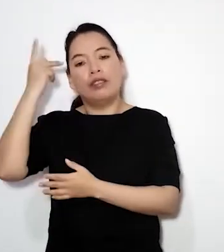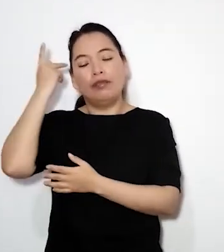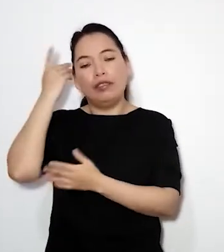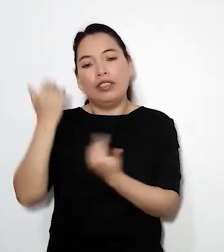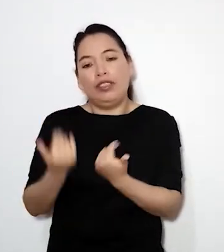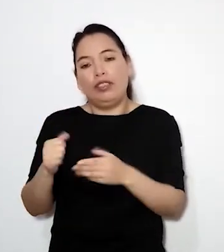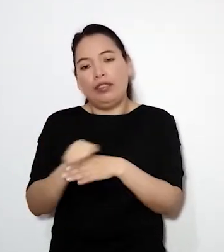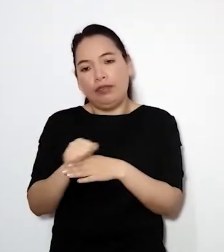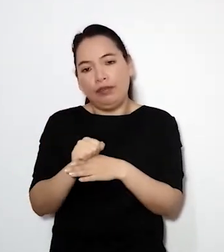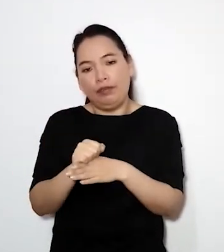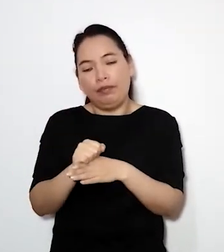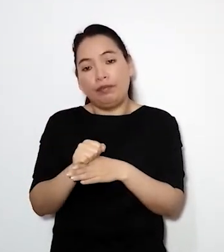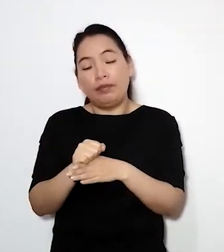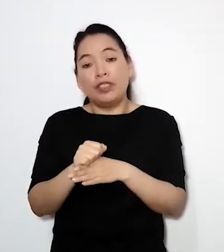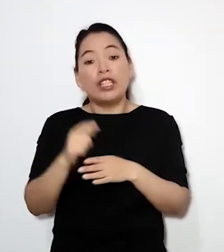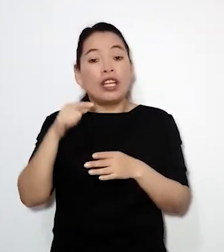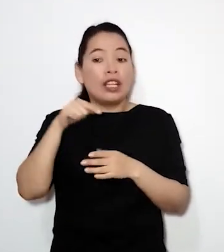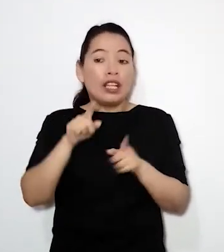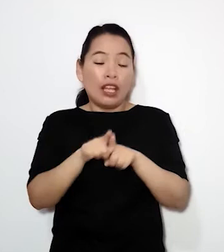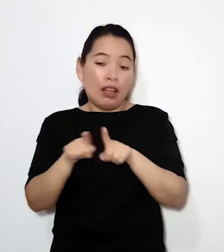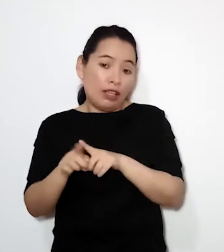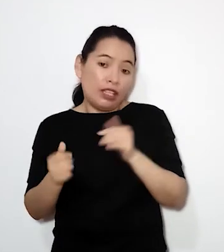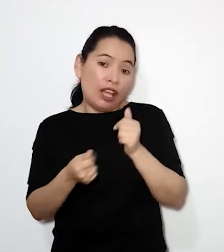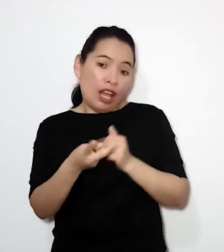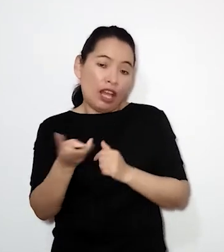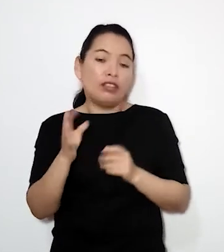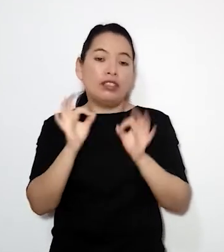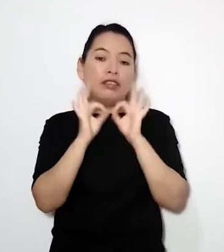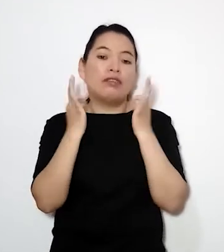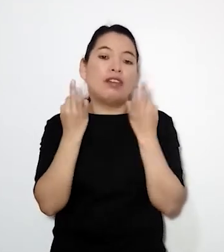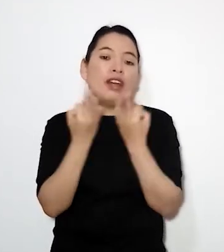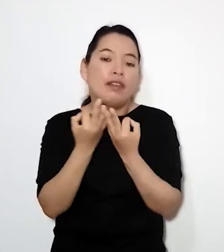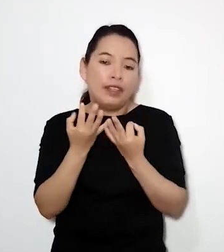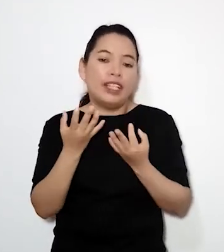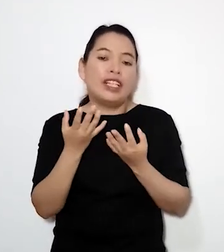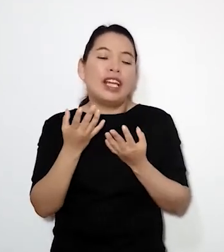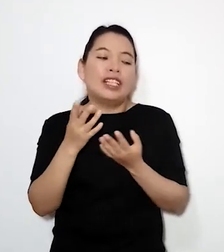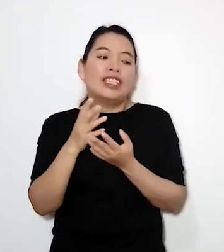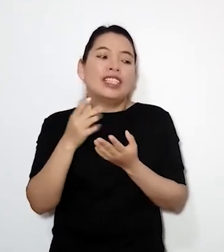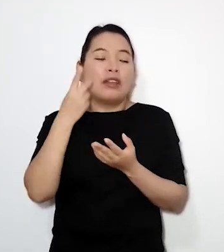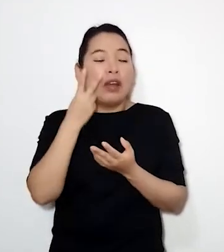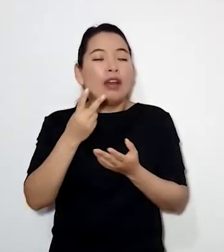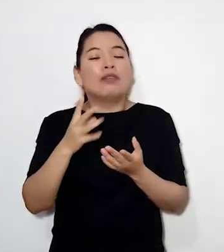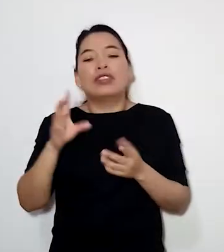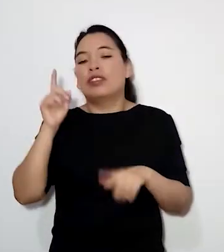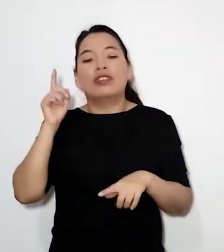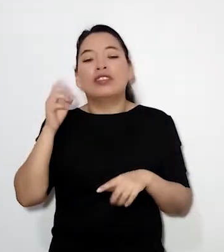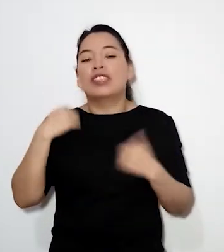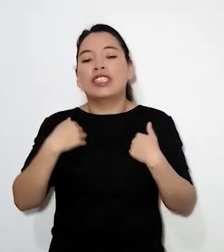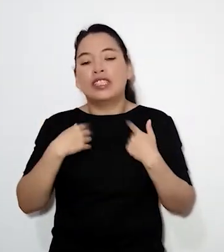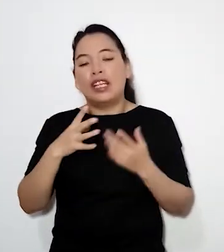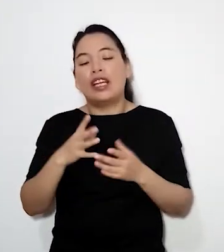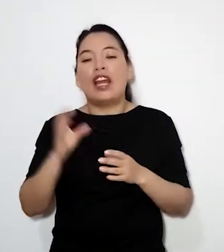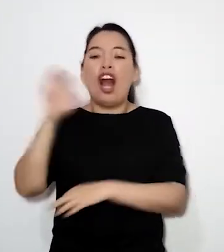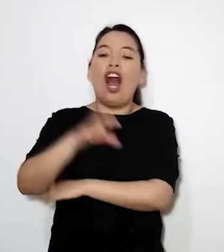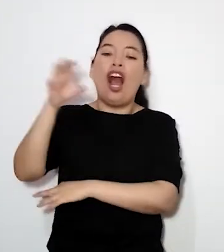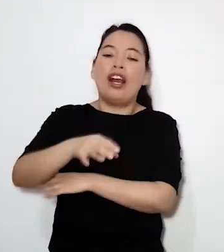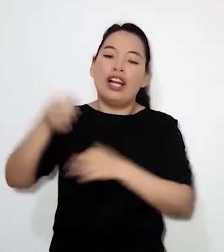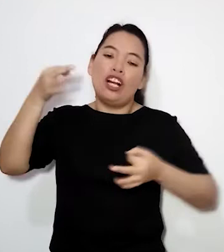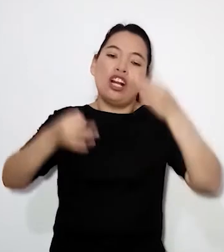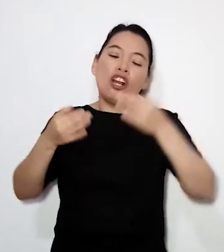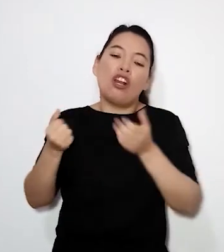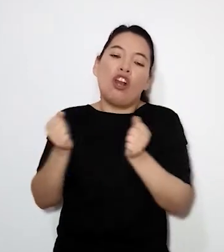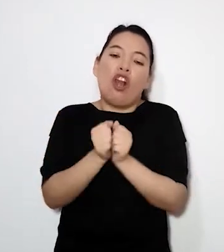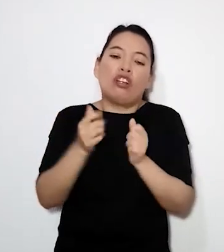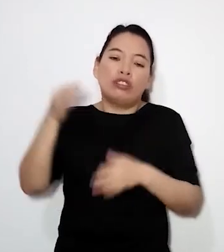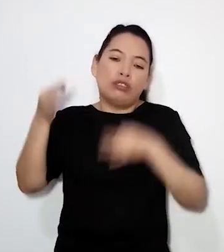deberían judicializar el derecho a la educación de sus hijos e hijas, así que hay que trabajar mucho